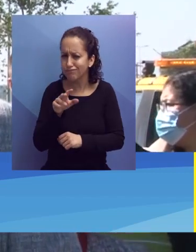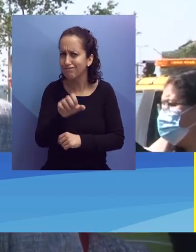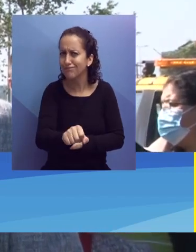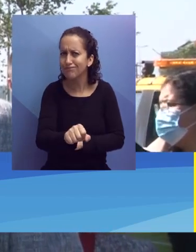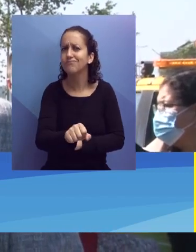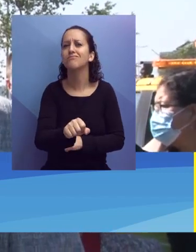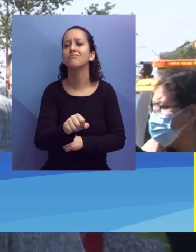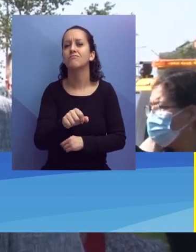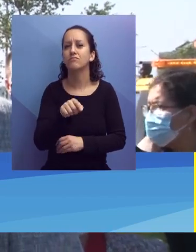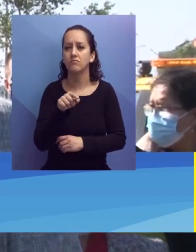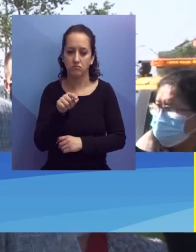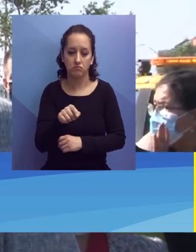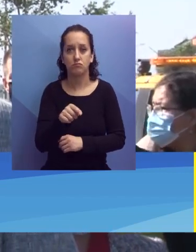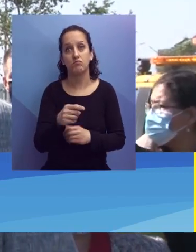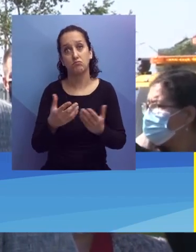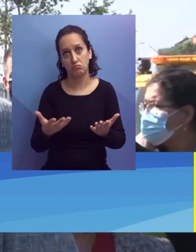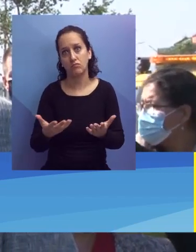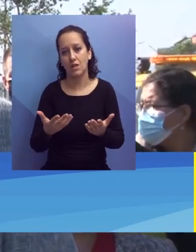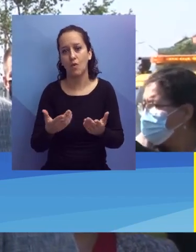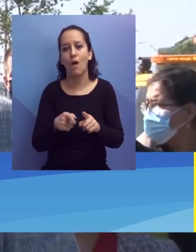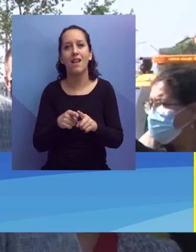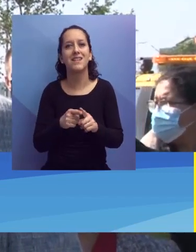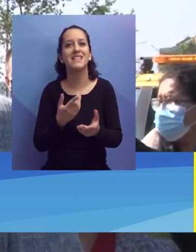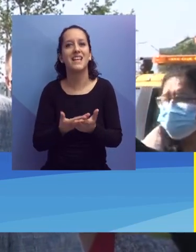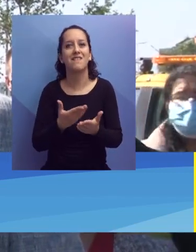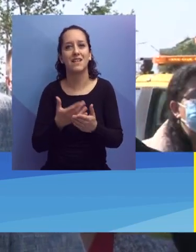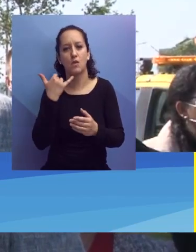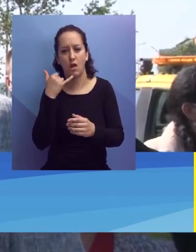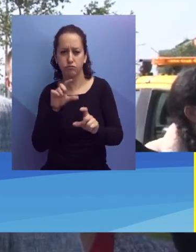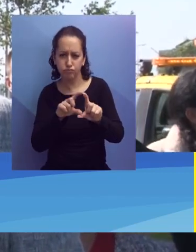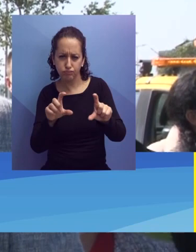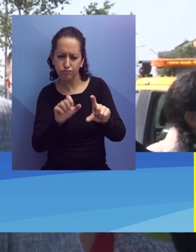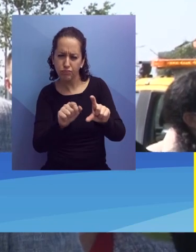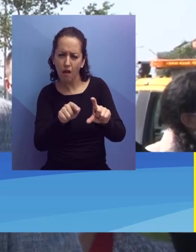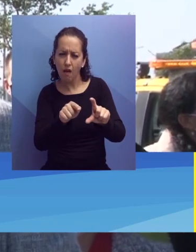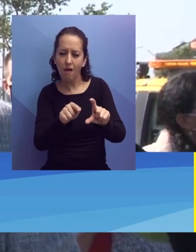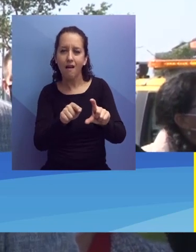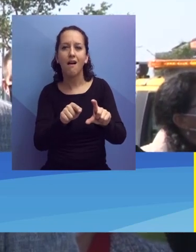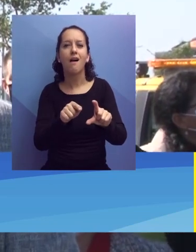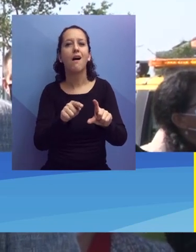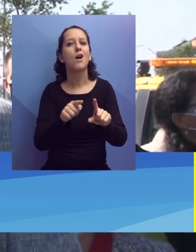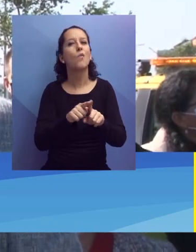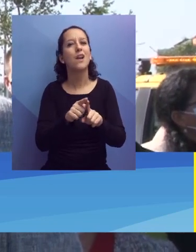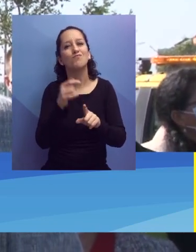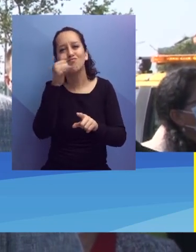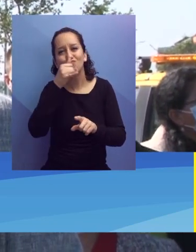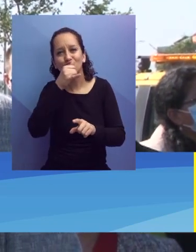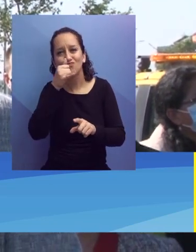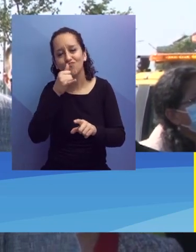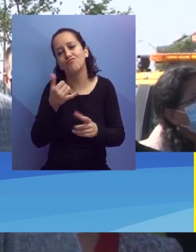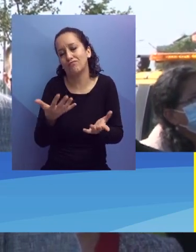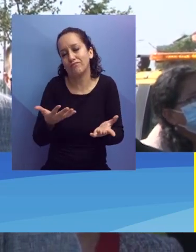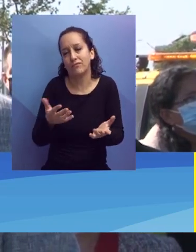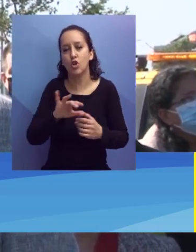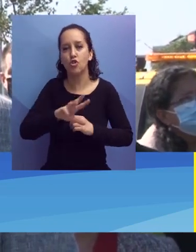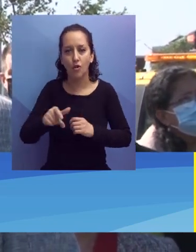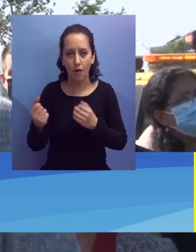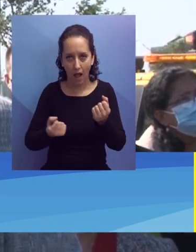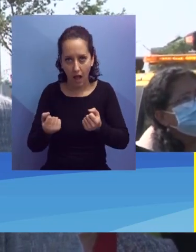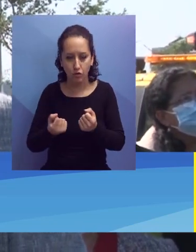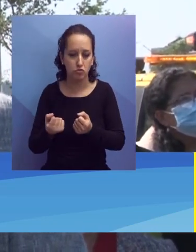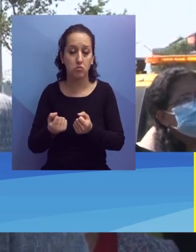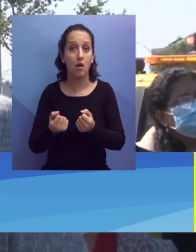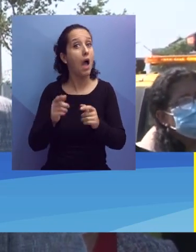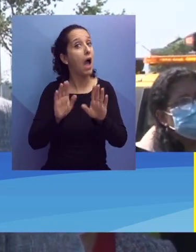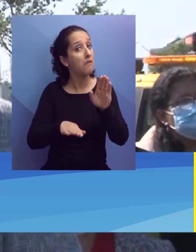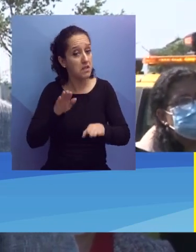permite enfrentar con esta aplicación un delito que también se ha hecho muy común, que es el robo de vehículo. Y no